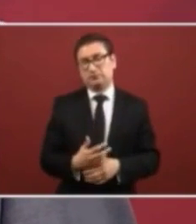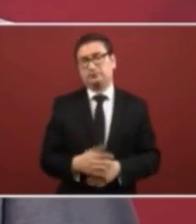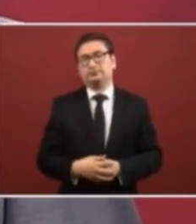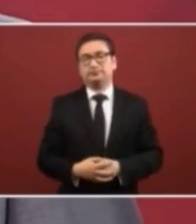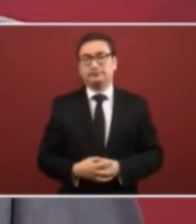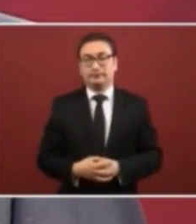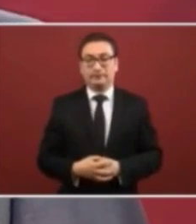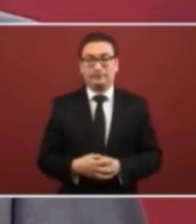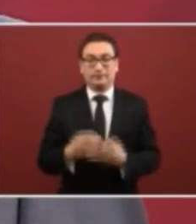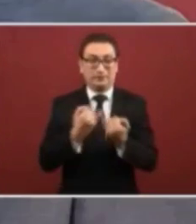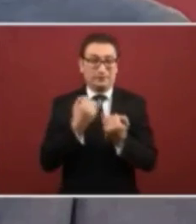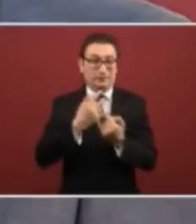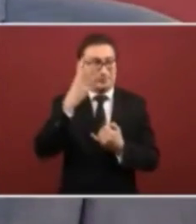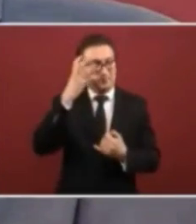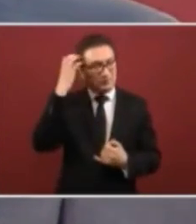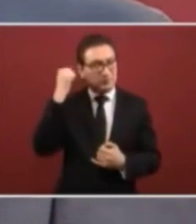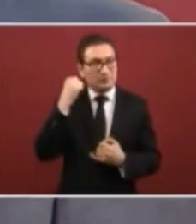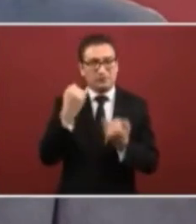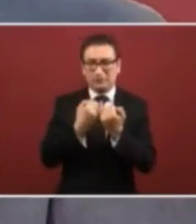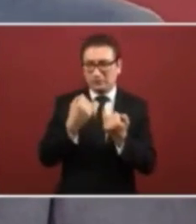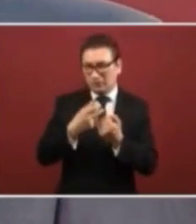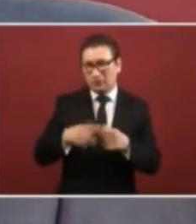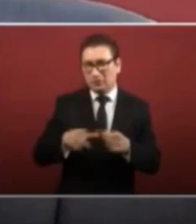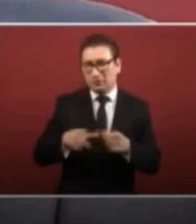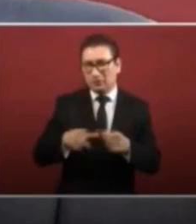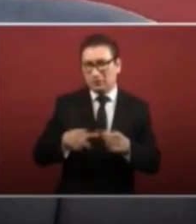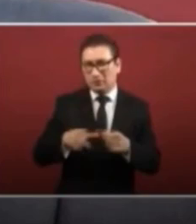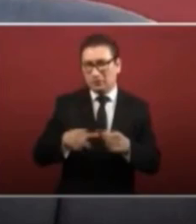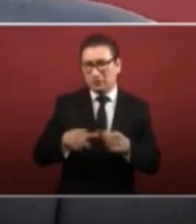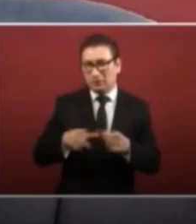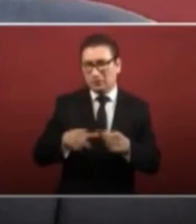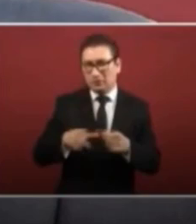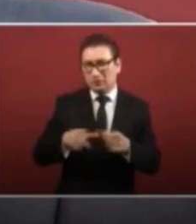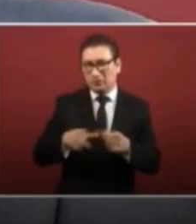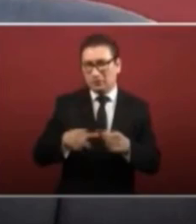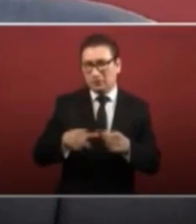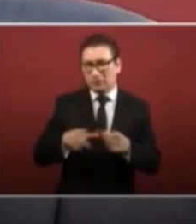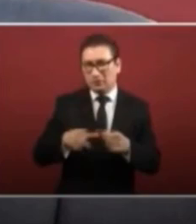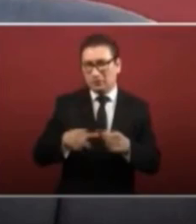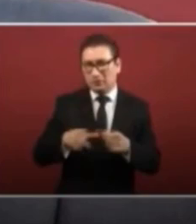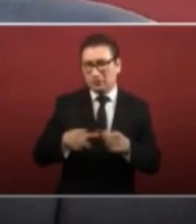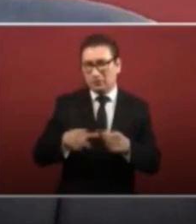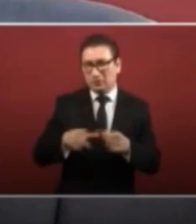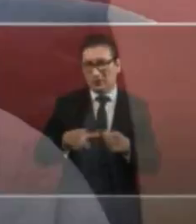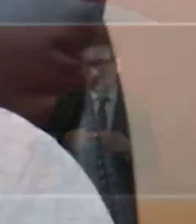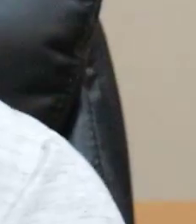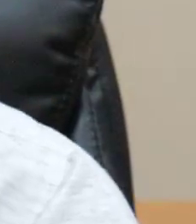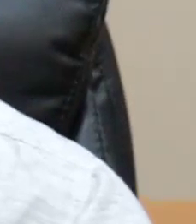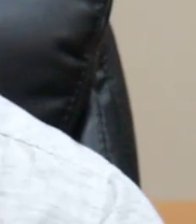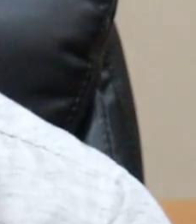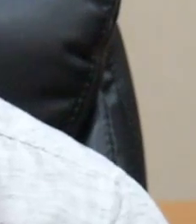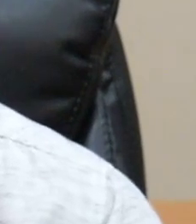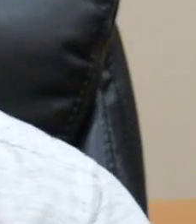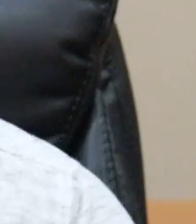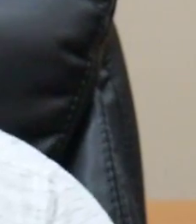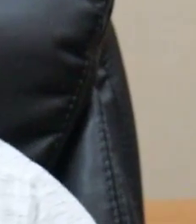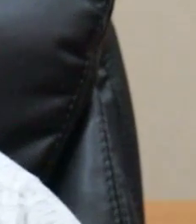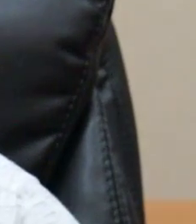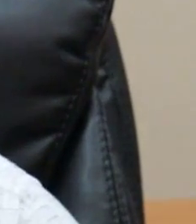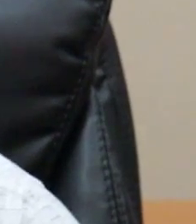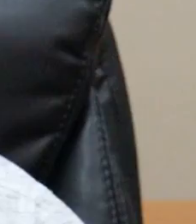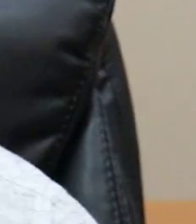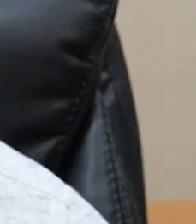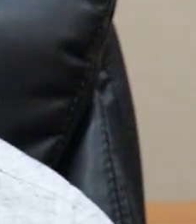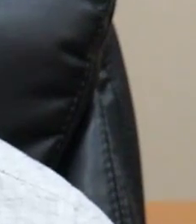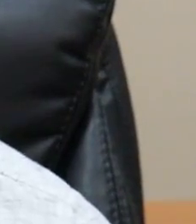Lo de Morelos ser Guardia Nacional, por lo mismo. Y así es como buscan, insisto, lavarse las manos.